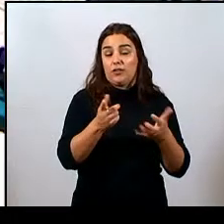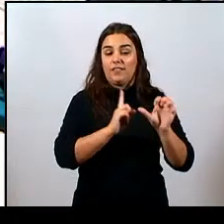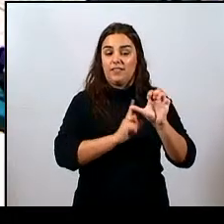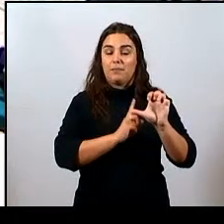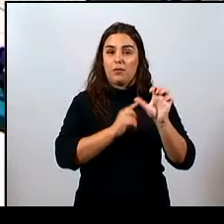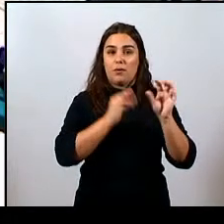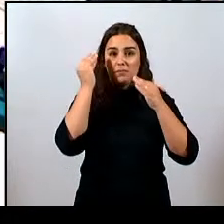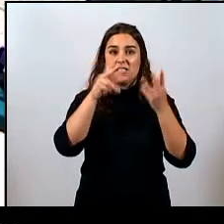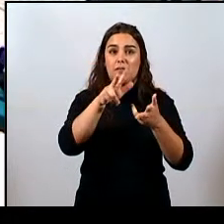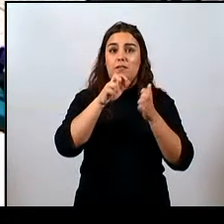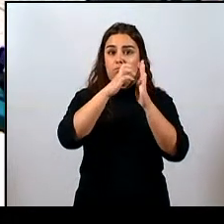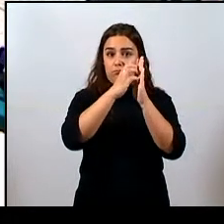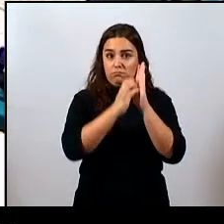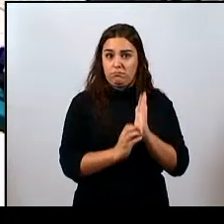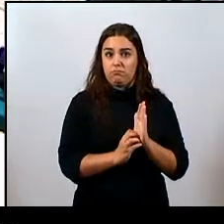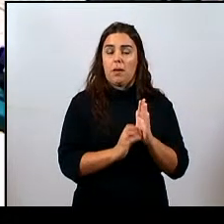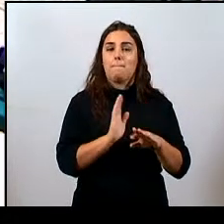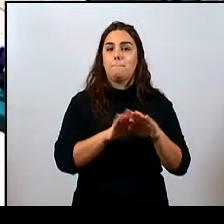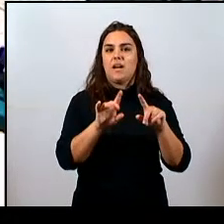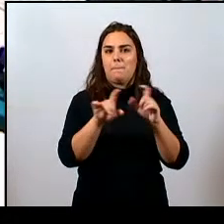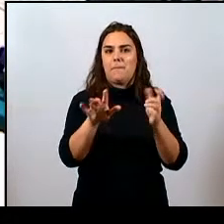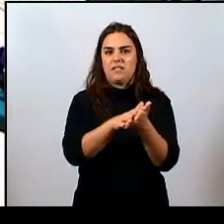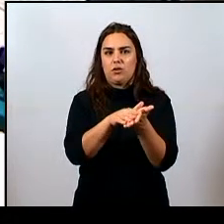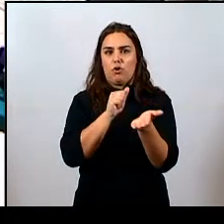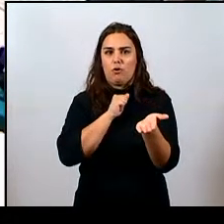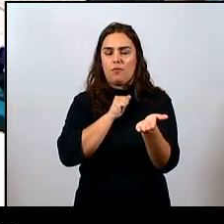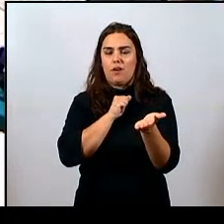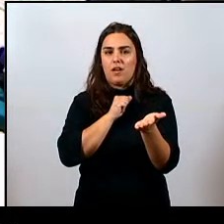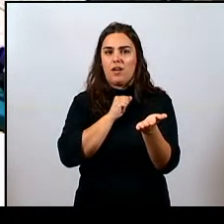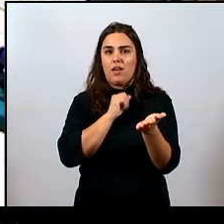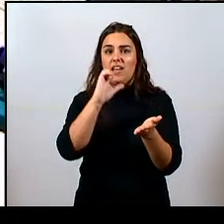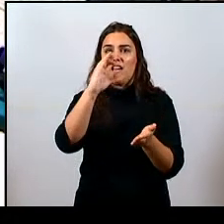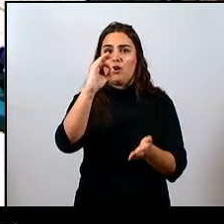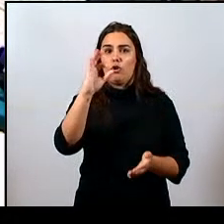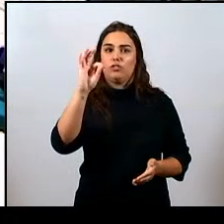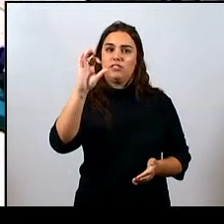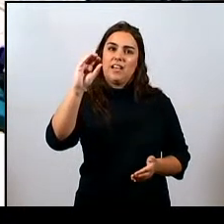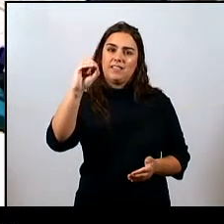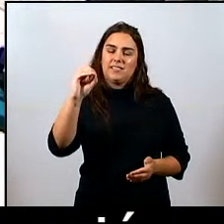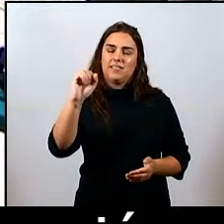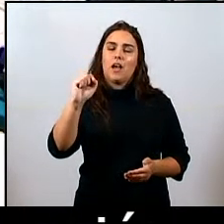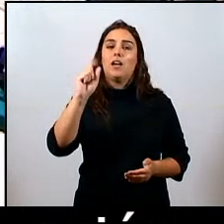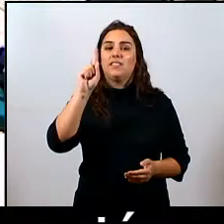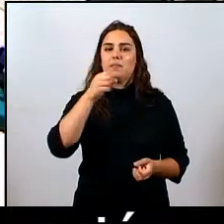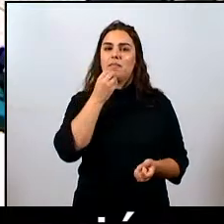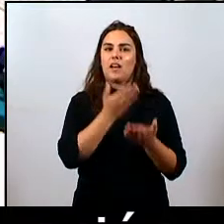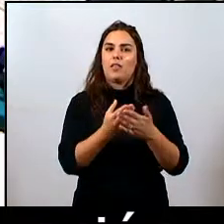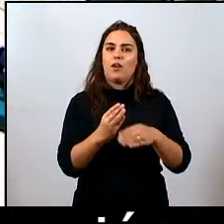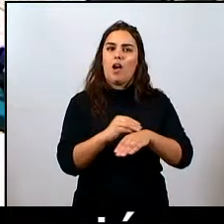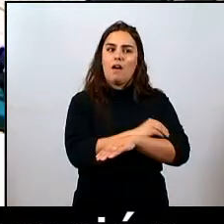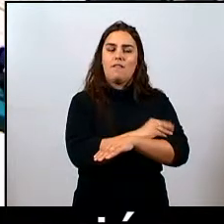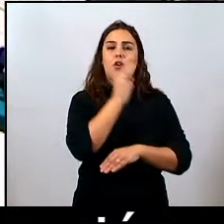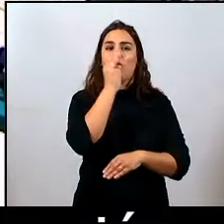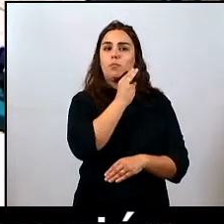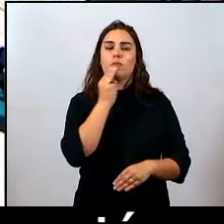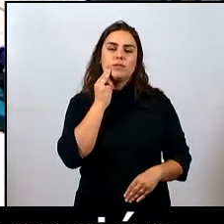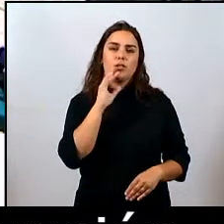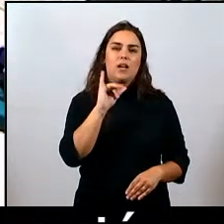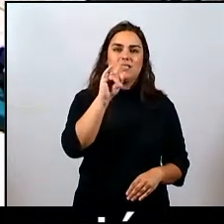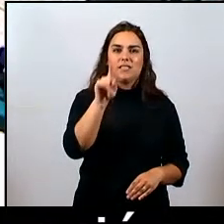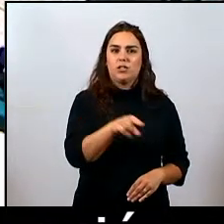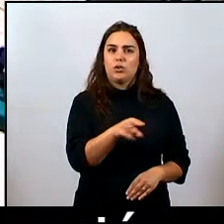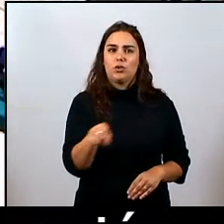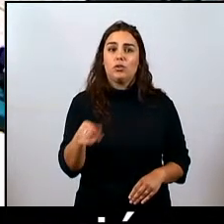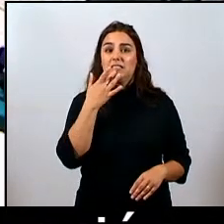plantea bajar los impuestos que cobra a las empresas como la ecotasa, y en la declaración del AVE también si hay algún compromiso y si se va a enviar también